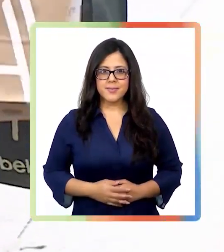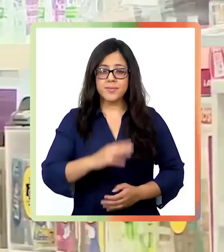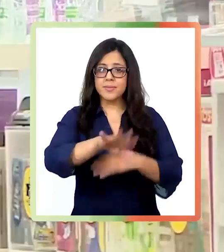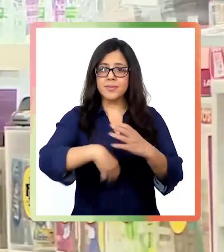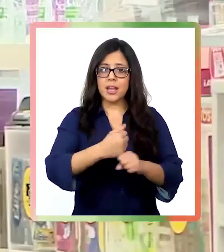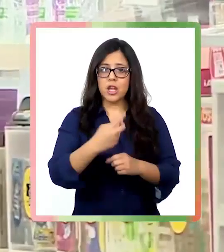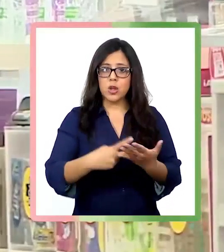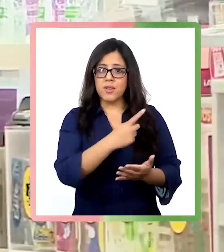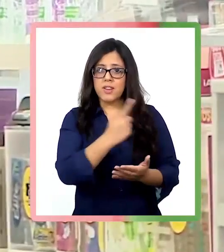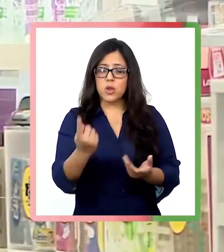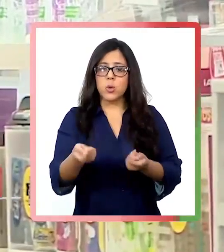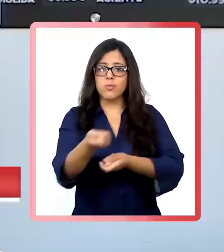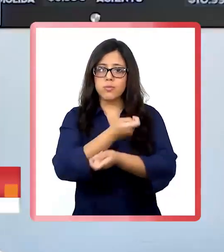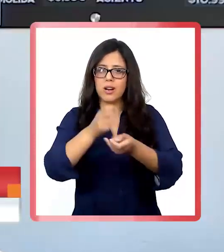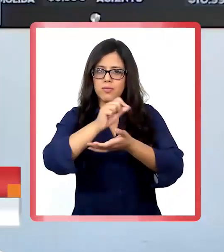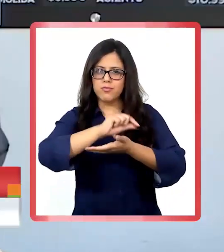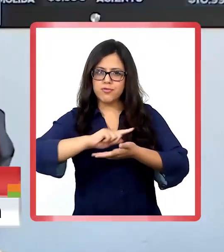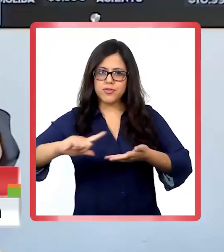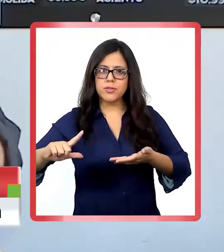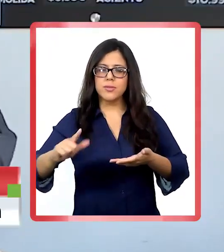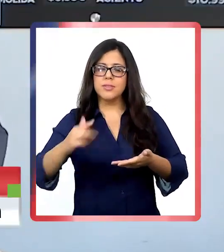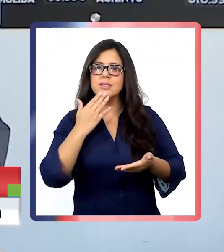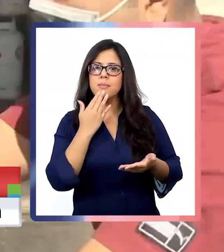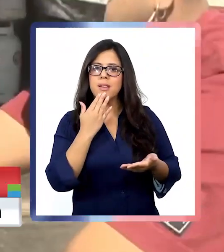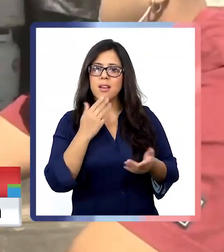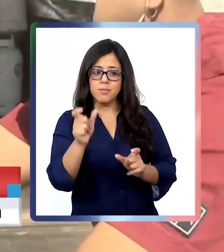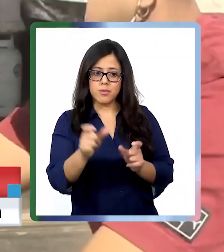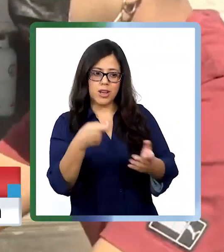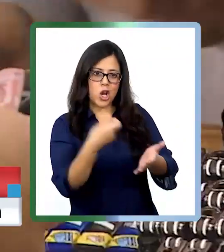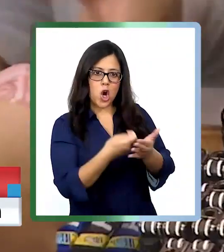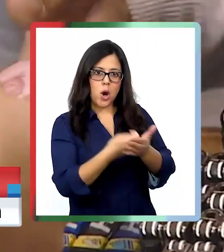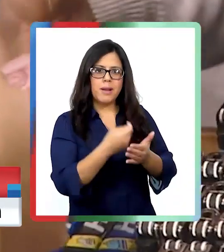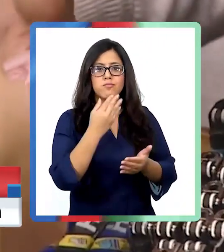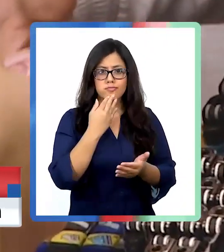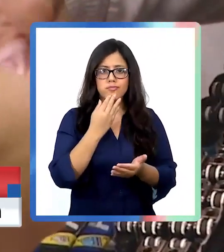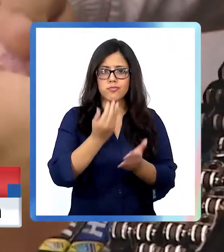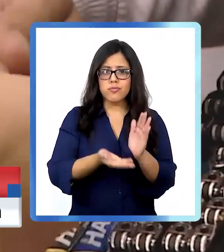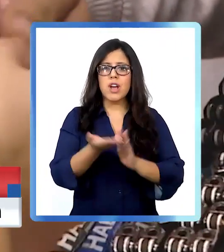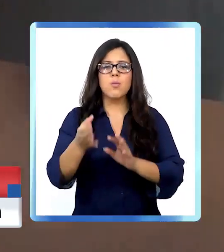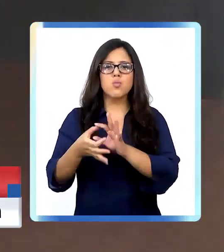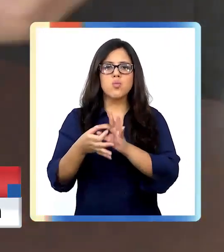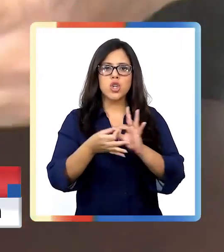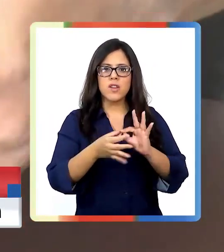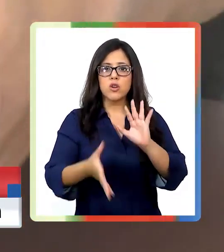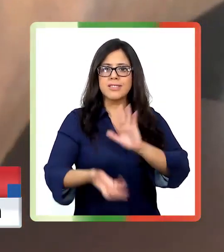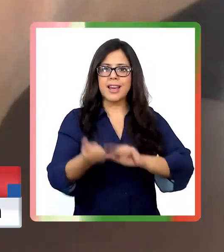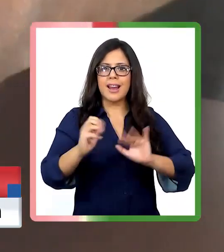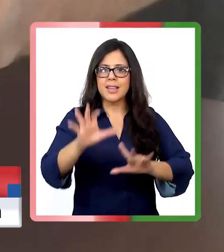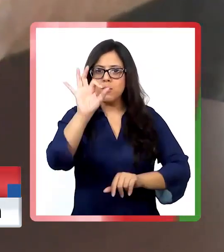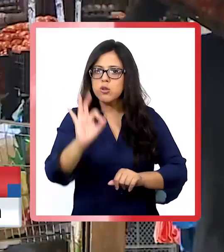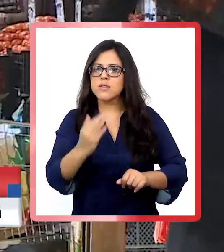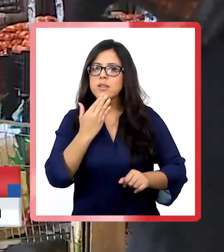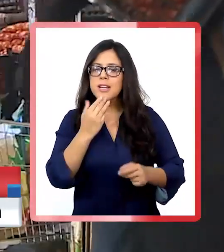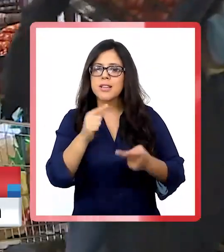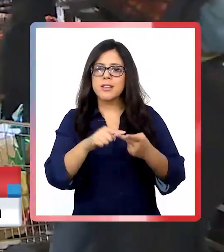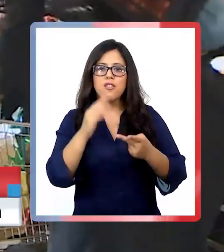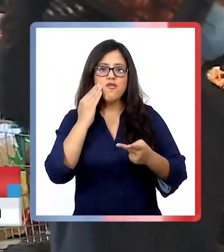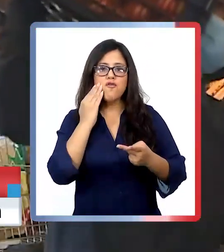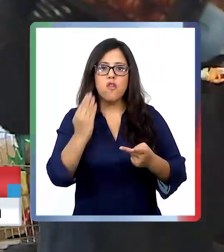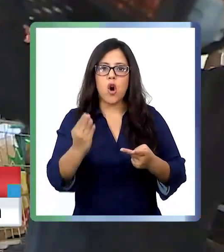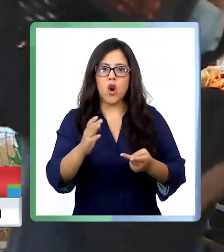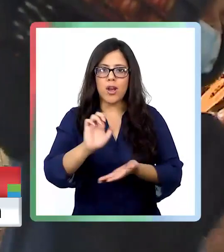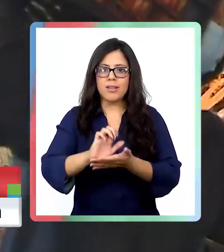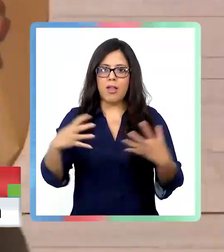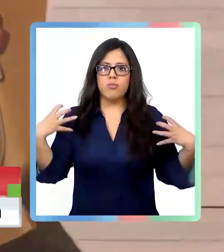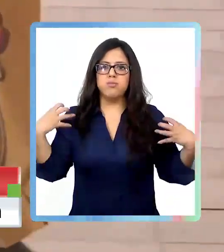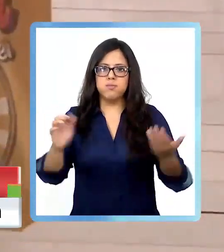Este 2021 la economía ha crecido y el consumo también, de la mano de los retiros del 10% y los bonos que ha entregado el